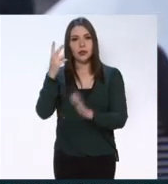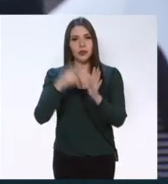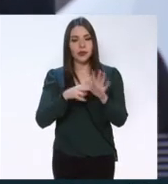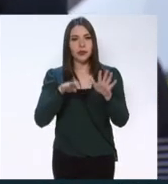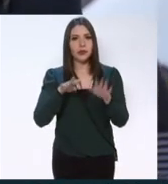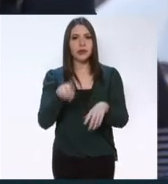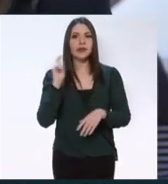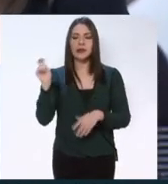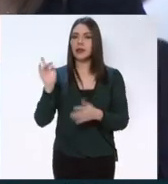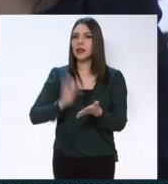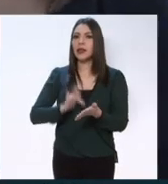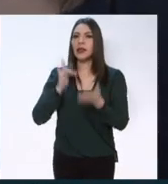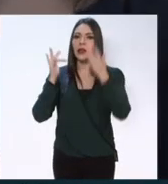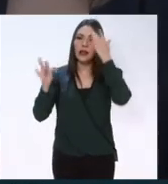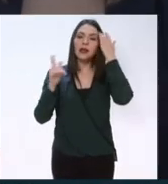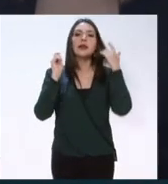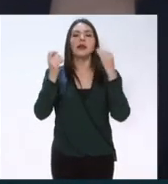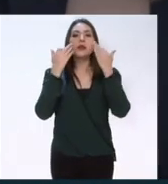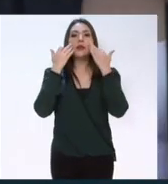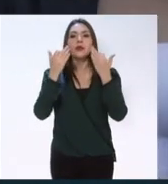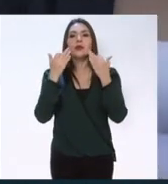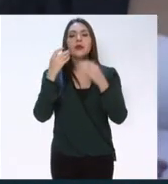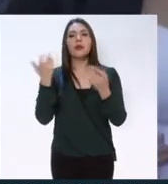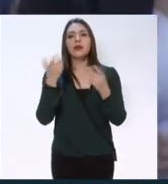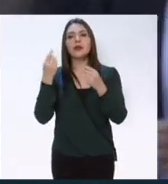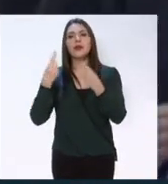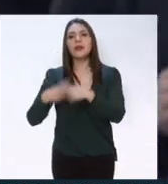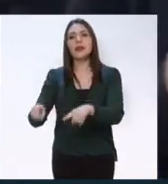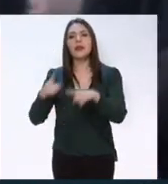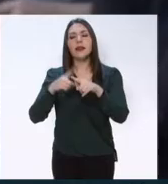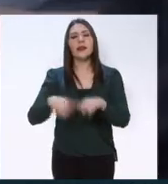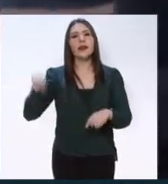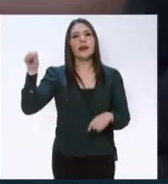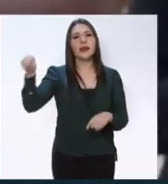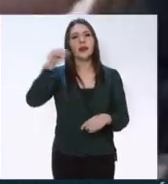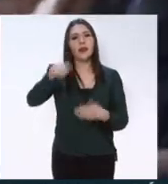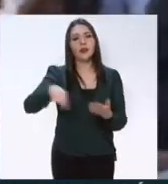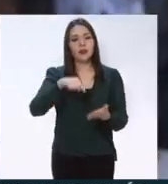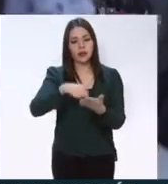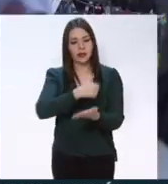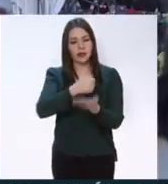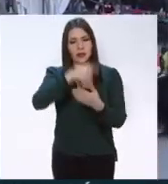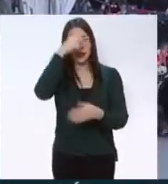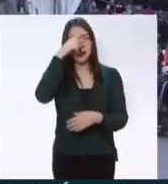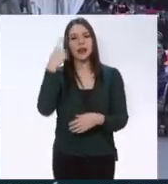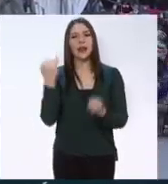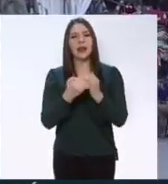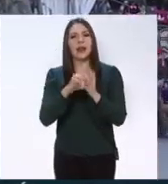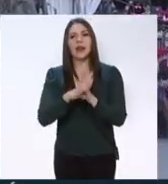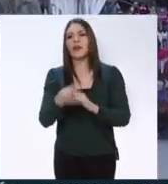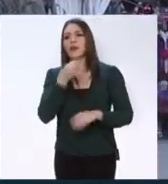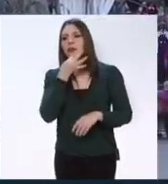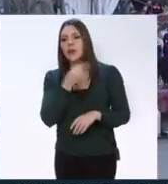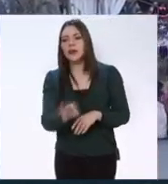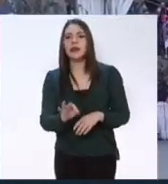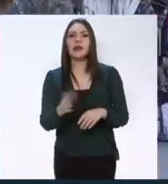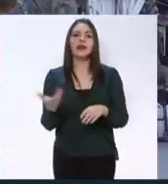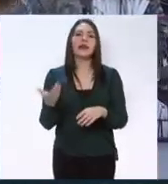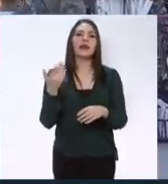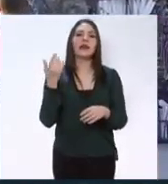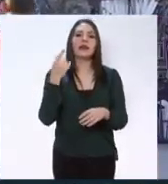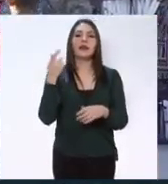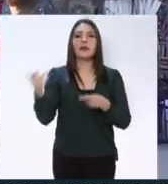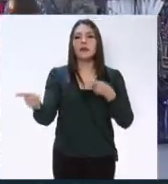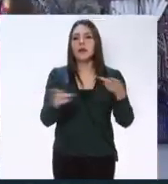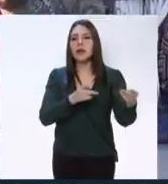gracias a las presentaciones que se llevará a cabo en diferentes puntos de la Ciudad de México, como festivales, fiestas y ferias que ha